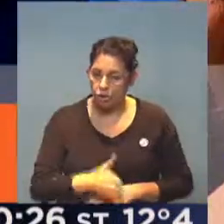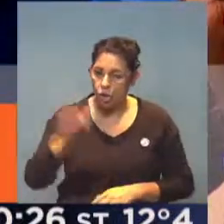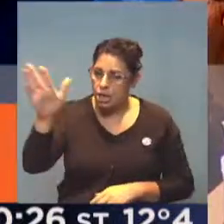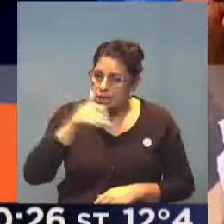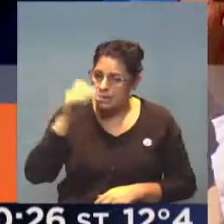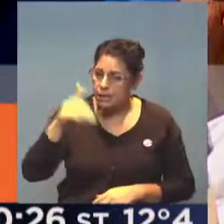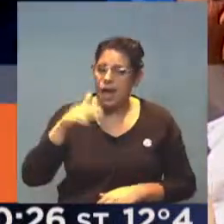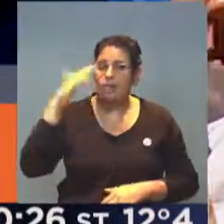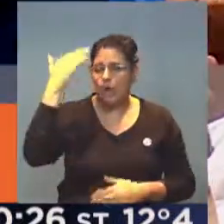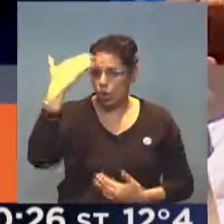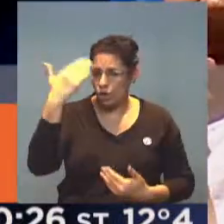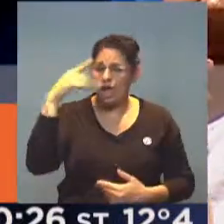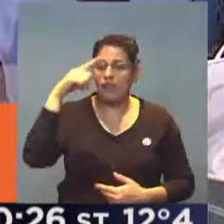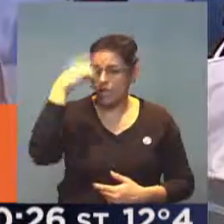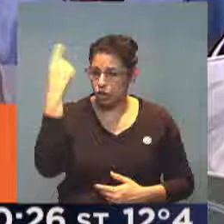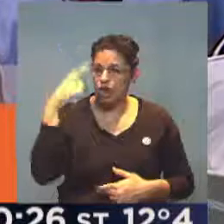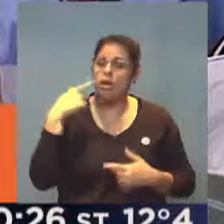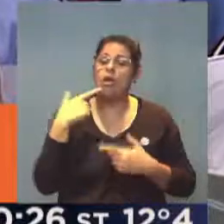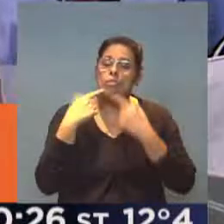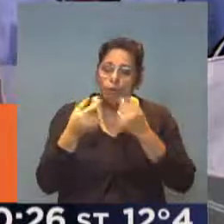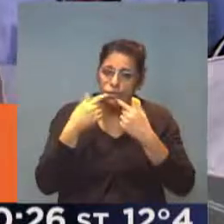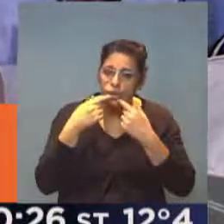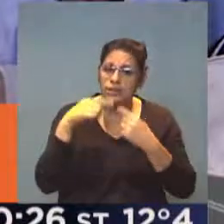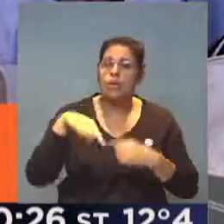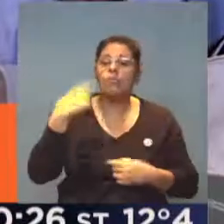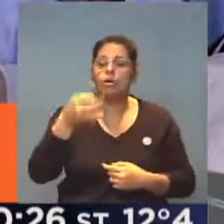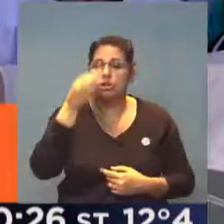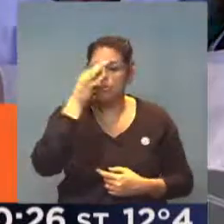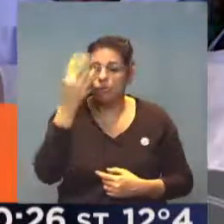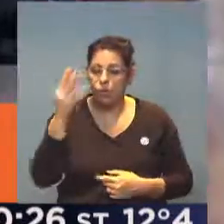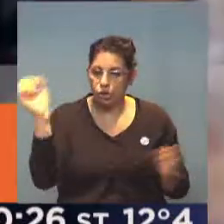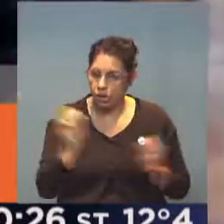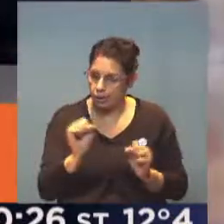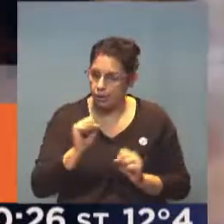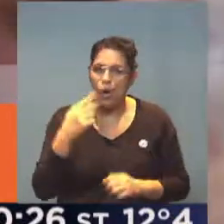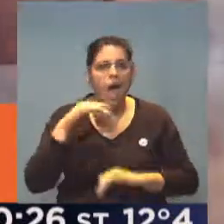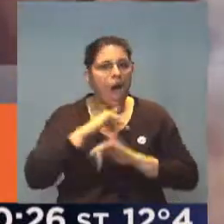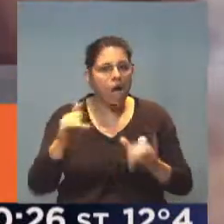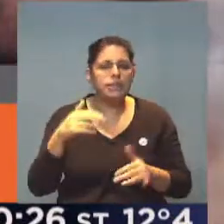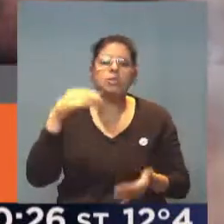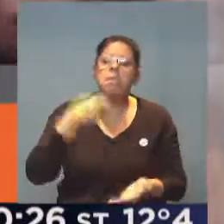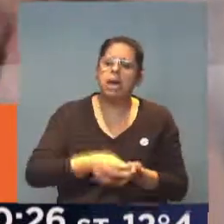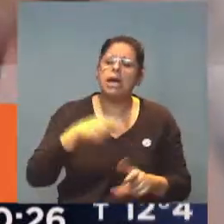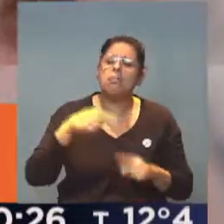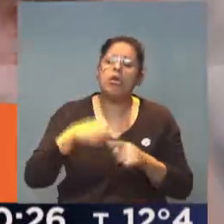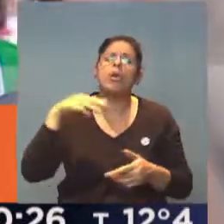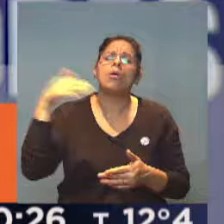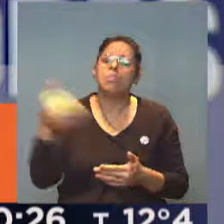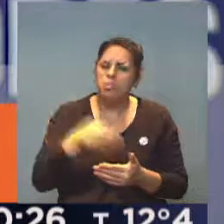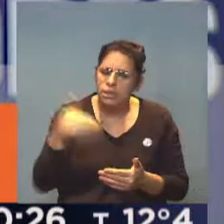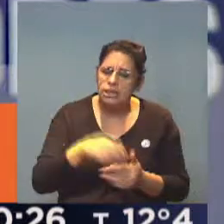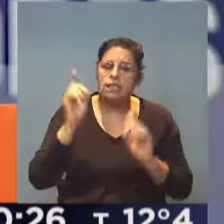una jornada nacional de protesta para el 24 de mayo y advirtió sobre los adicionales a pagar por presentismo y